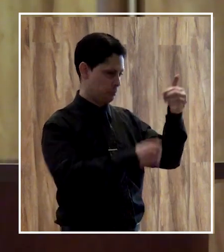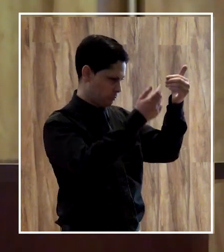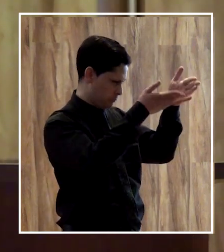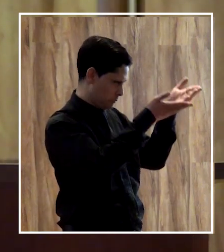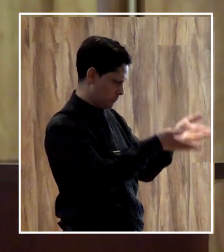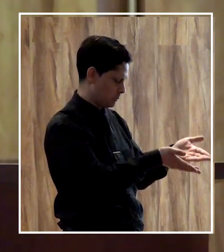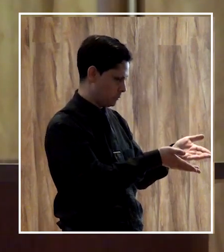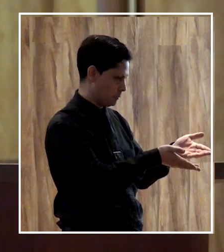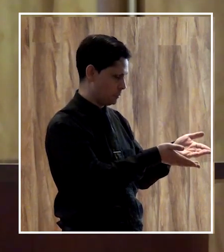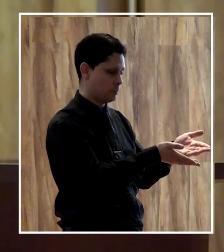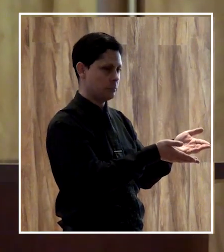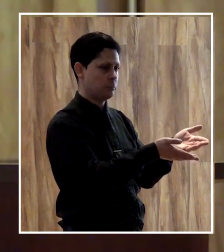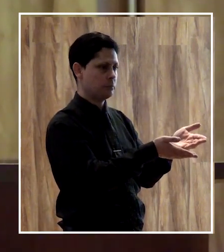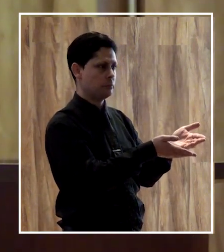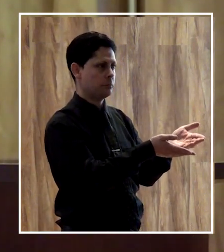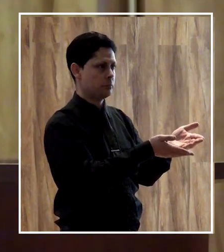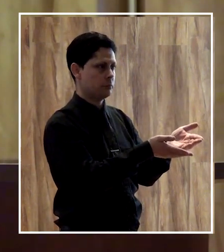Ruiz.